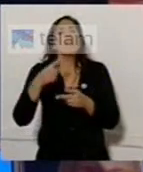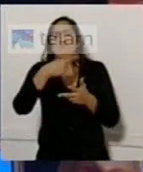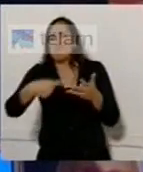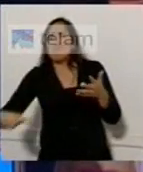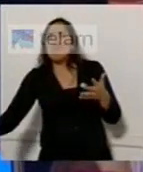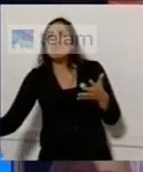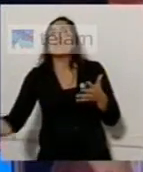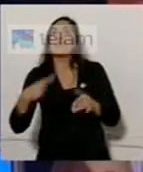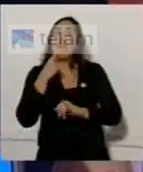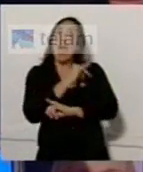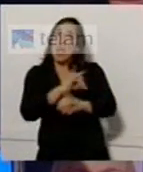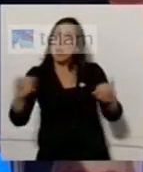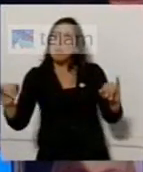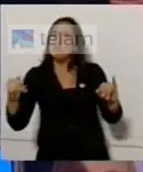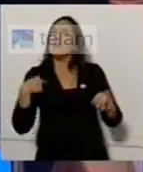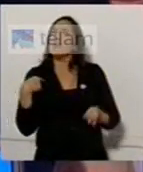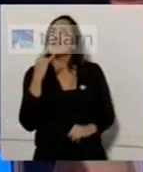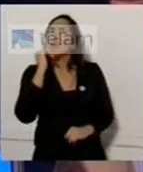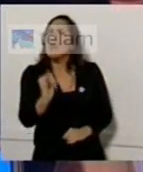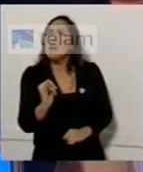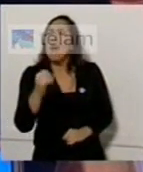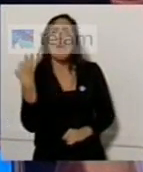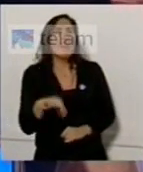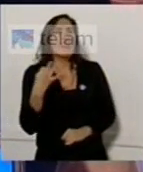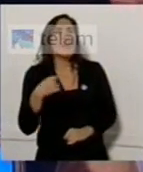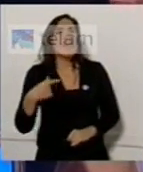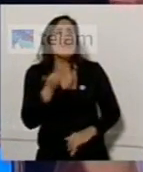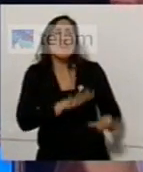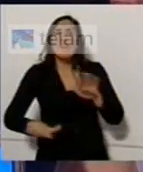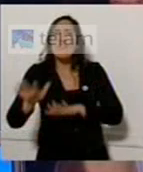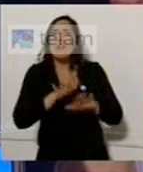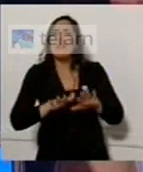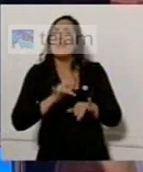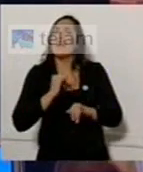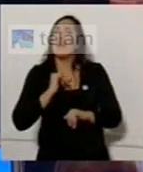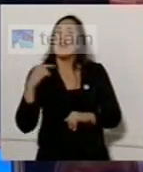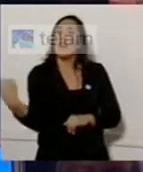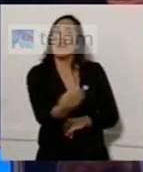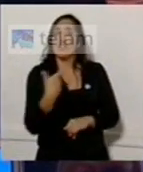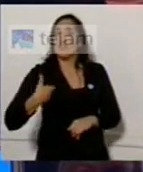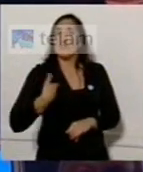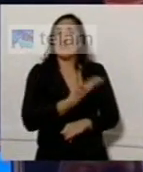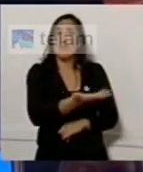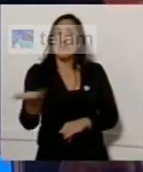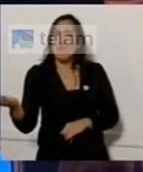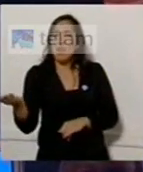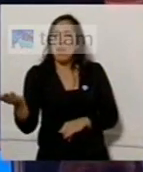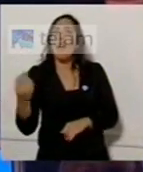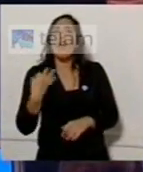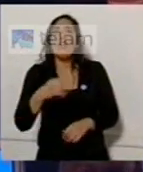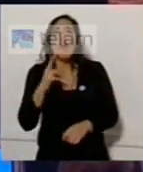medidas, decía, tenemos que organizar a la sociedad para